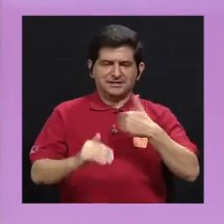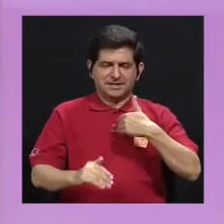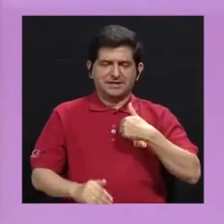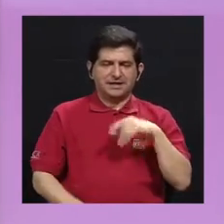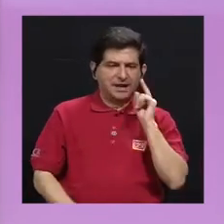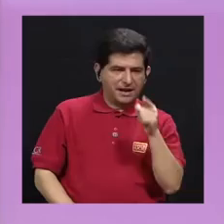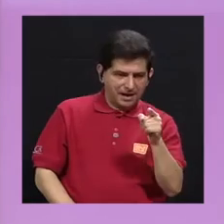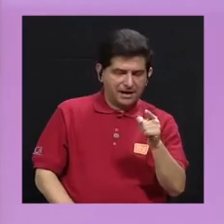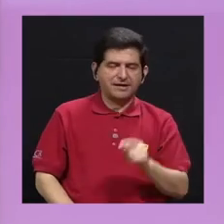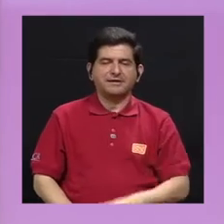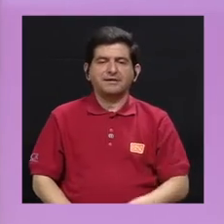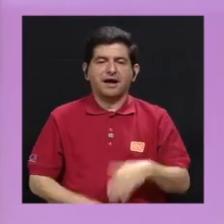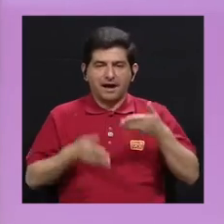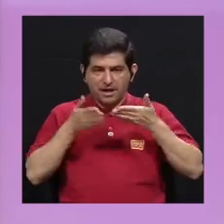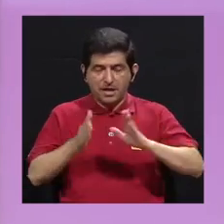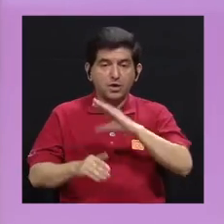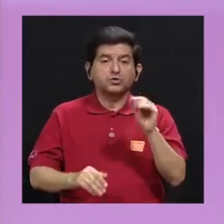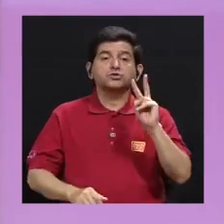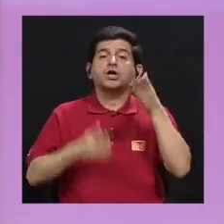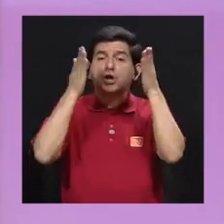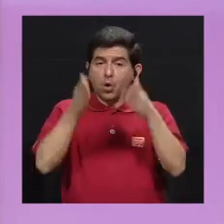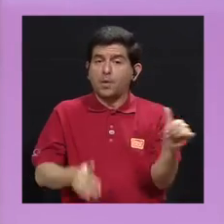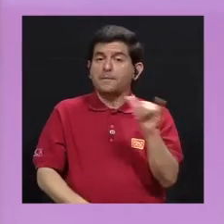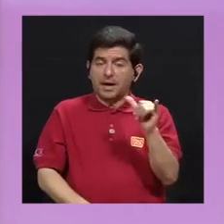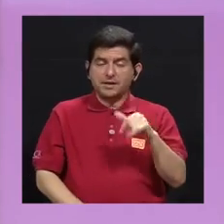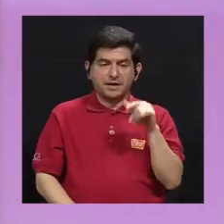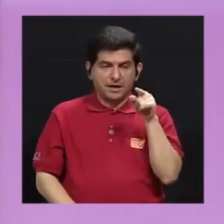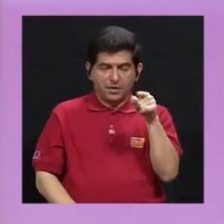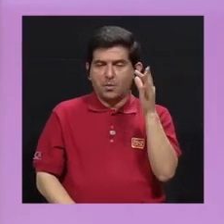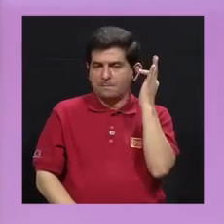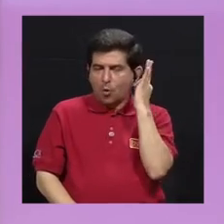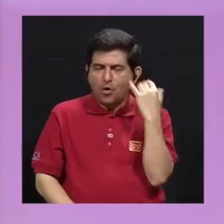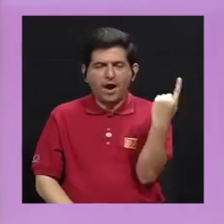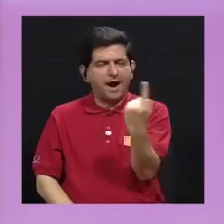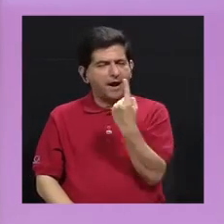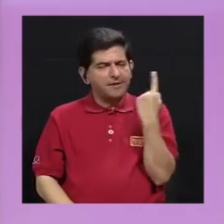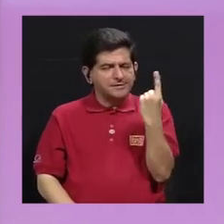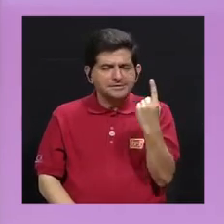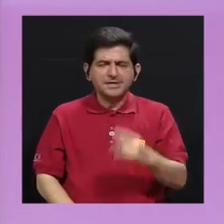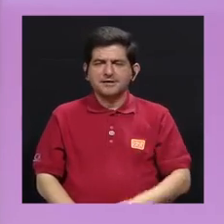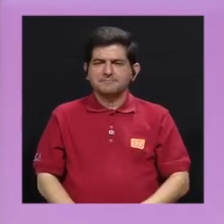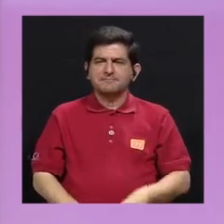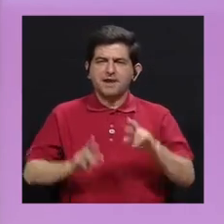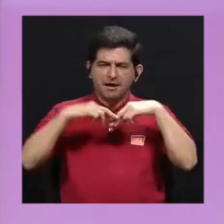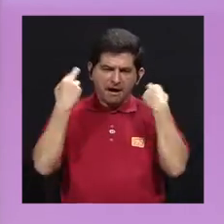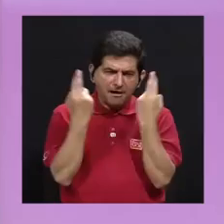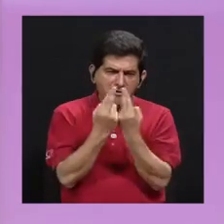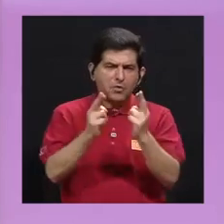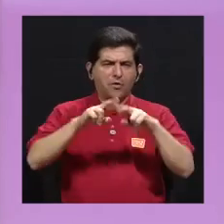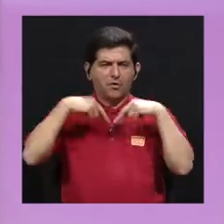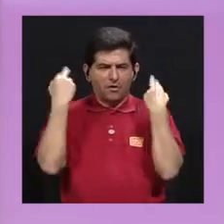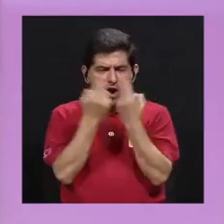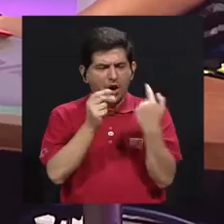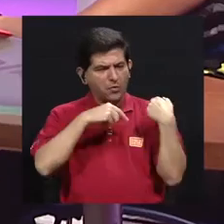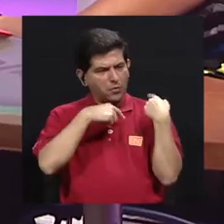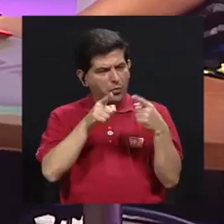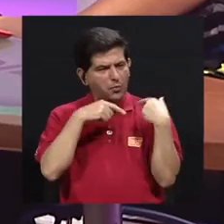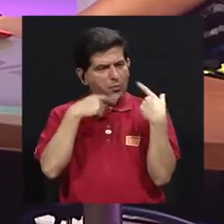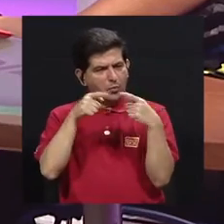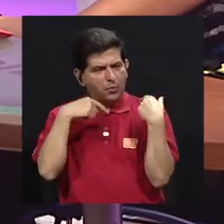hijos y de su compañero entonces ella es la que está siempre permanente en las reuniones